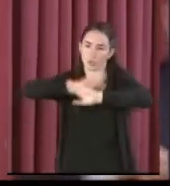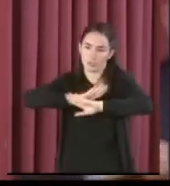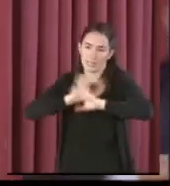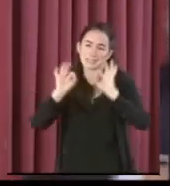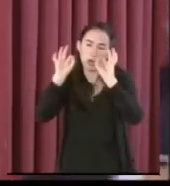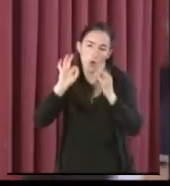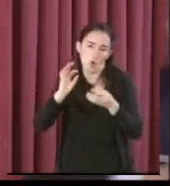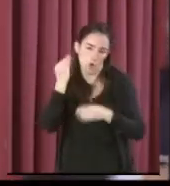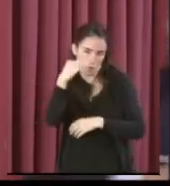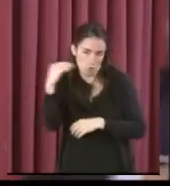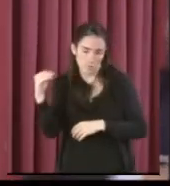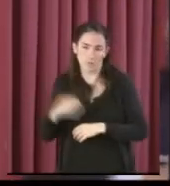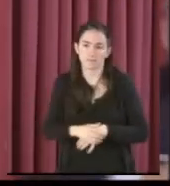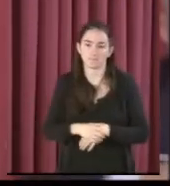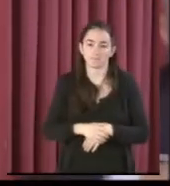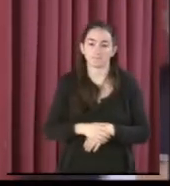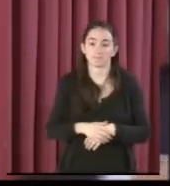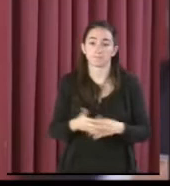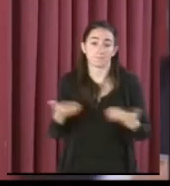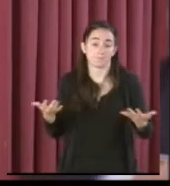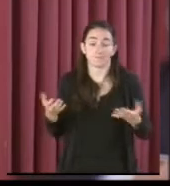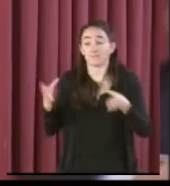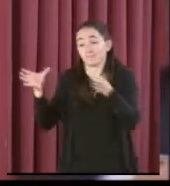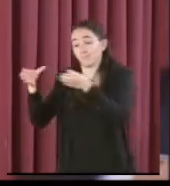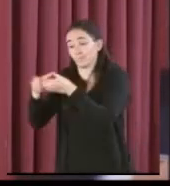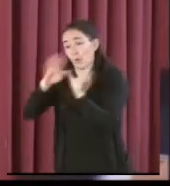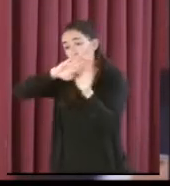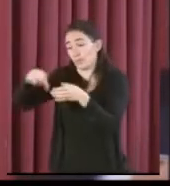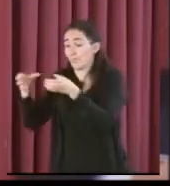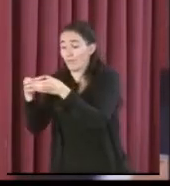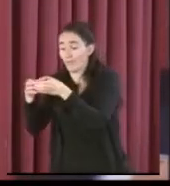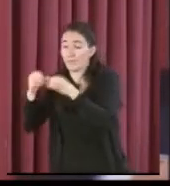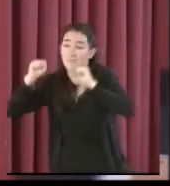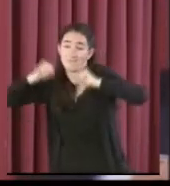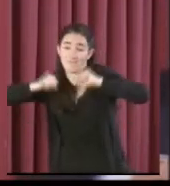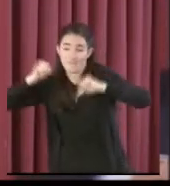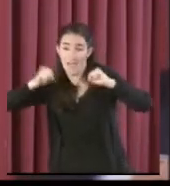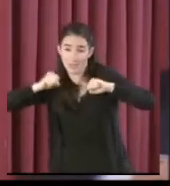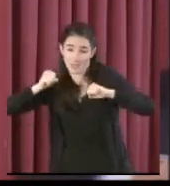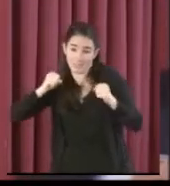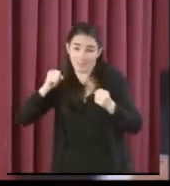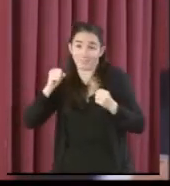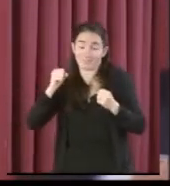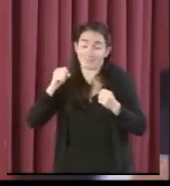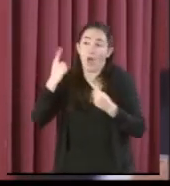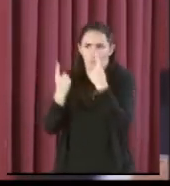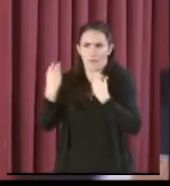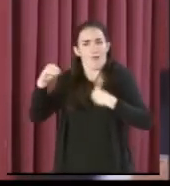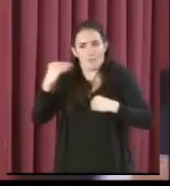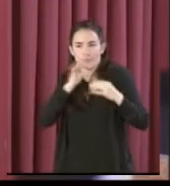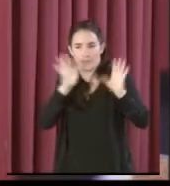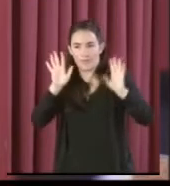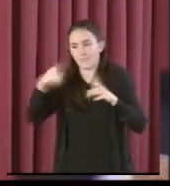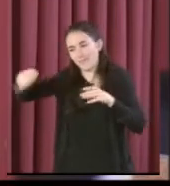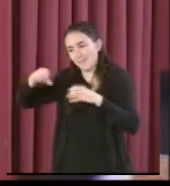¿Y qué decir de los jóvenes, de los logroñeses de más experiencia, también jóvenes, nuestros mayores? Constituyen otra de las